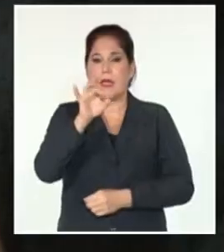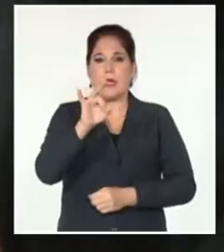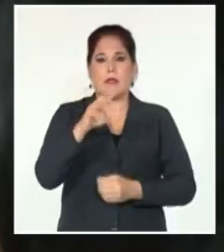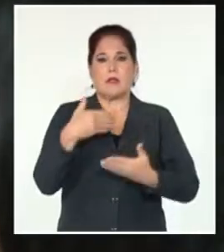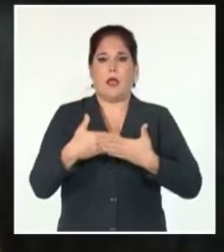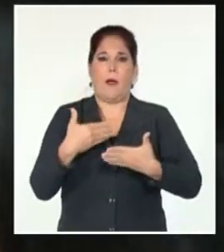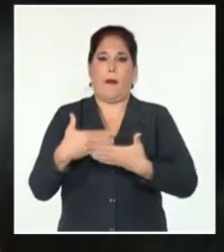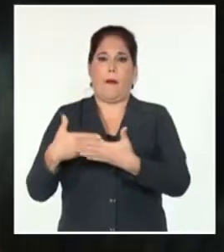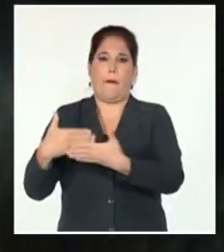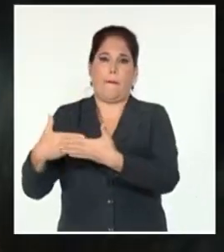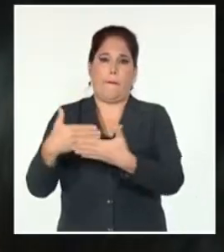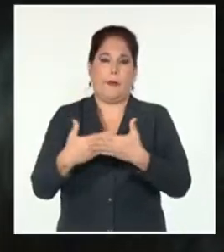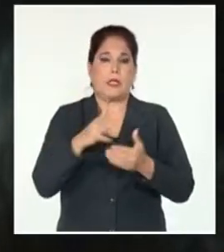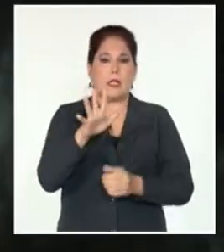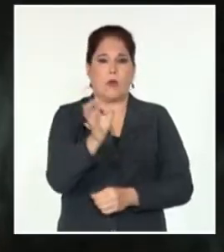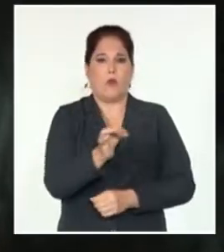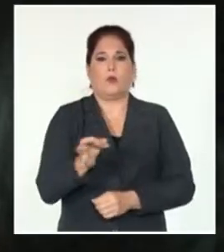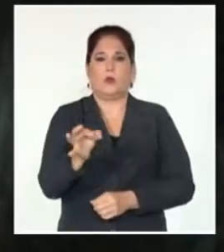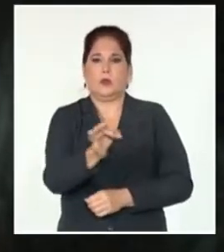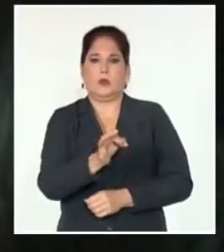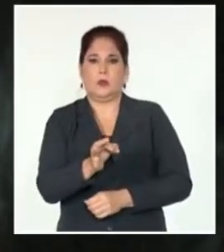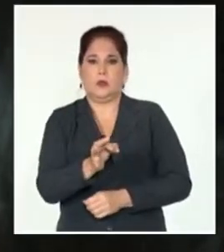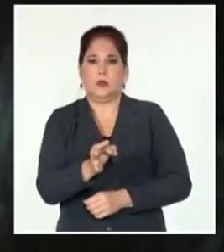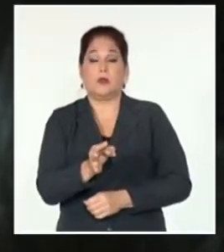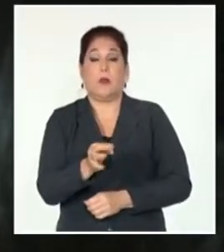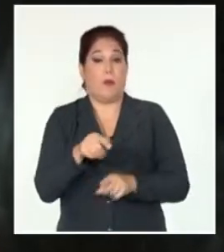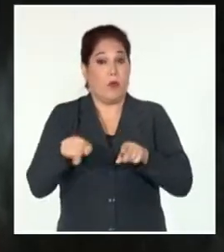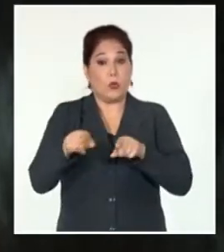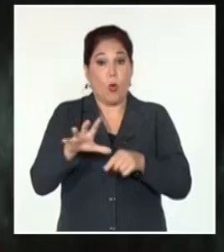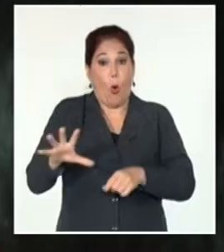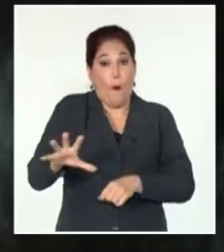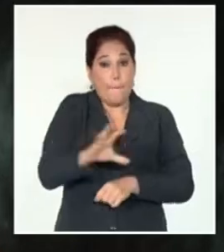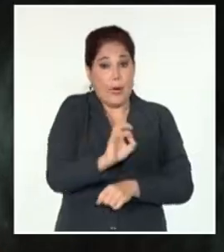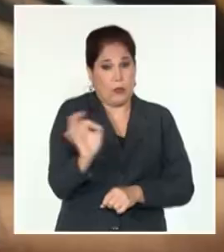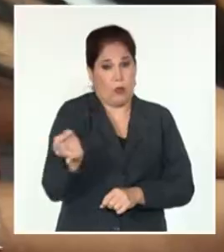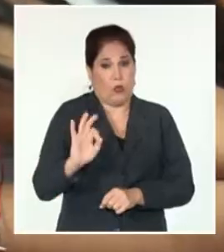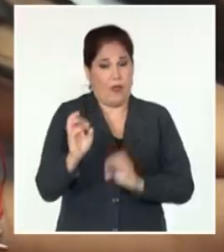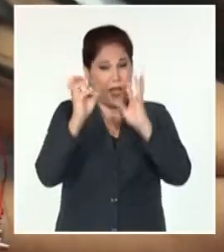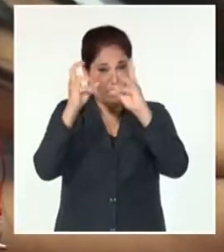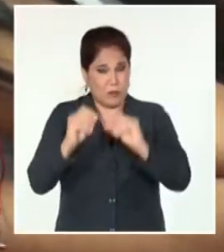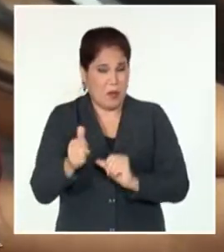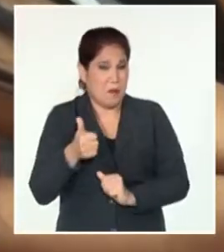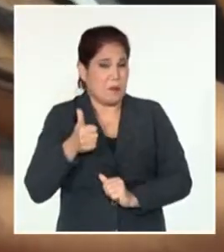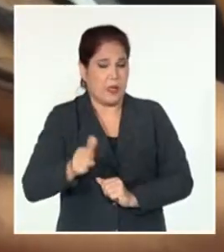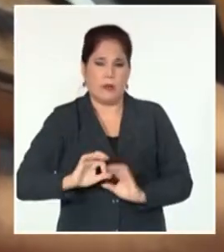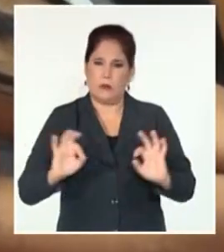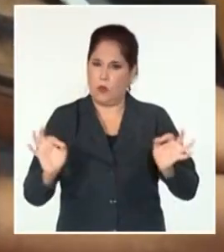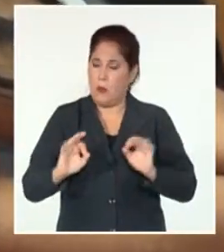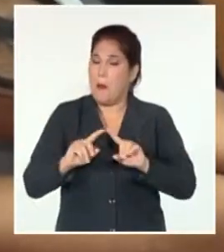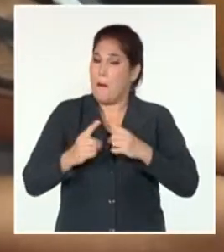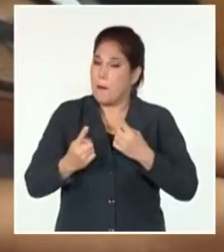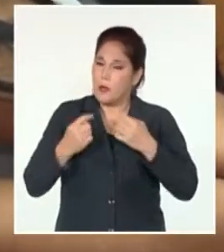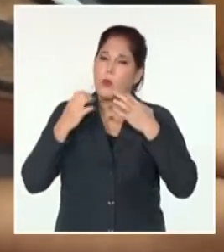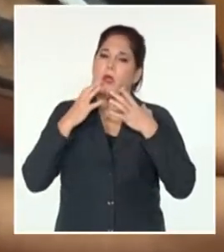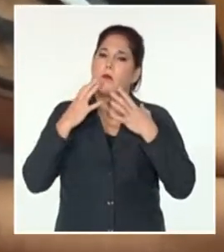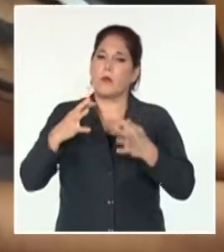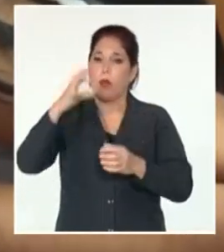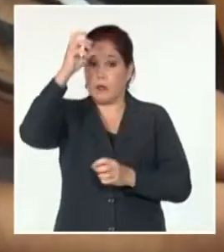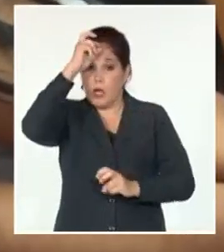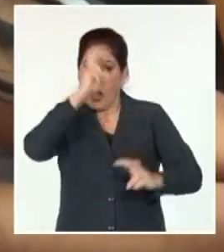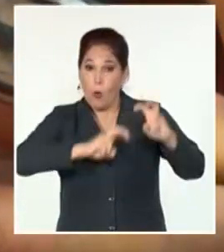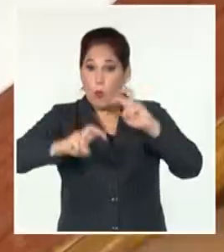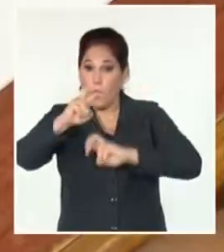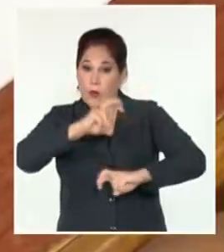entidades en 5 municipios. Si bien no se puede aún evaluar resultados, es válido reconocer que es una